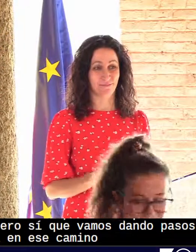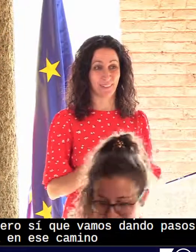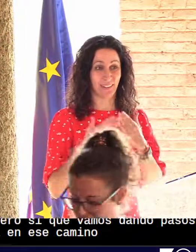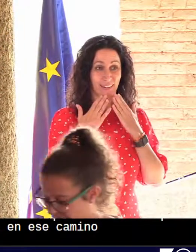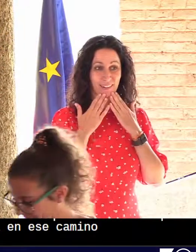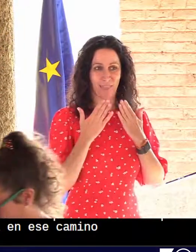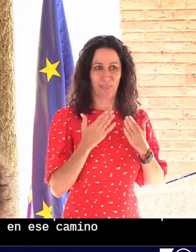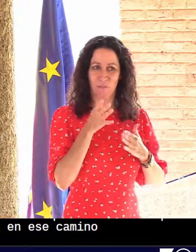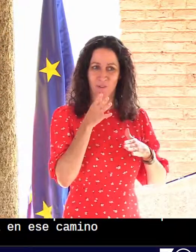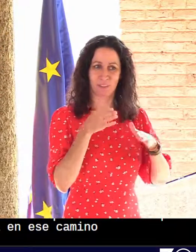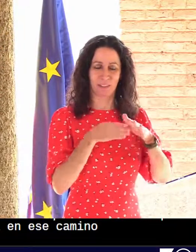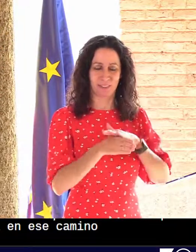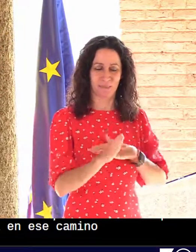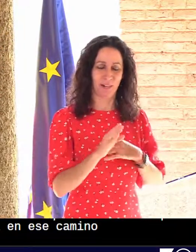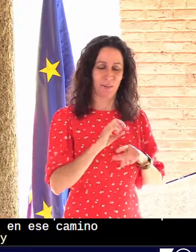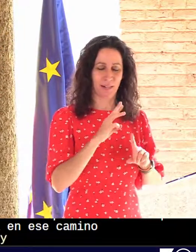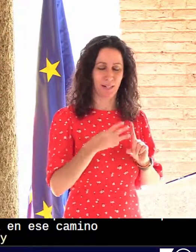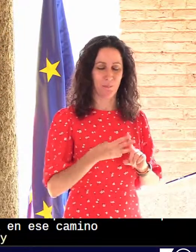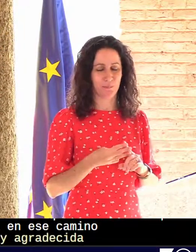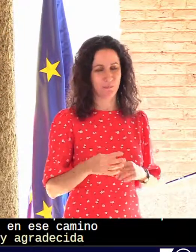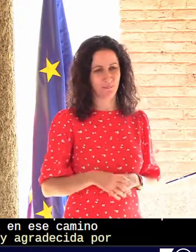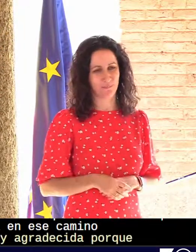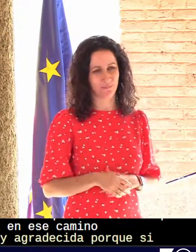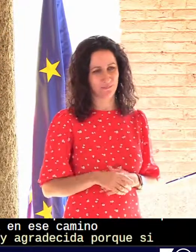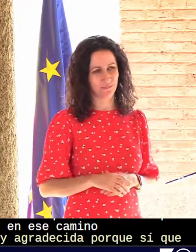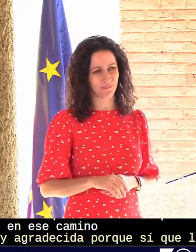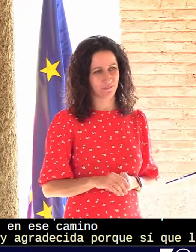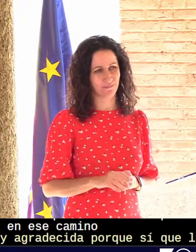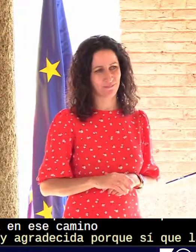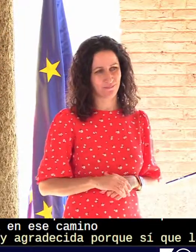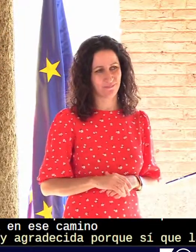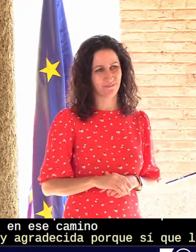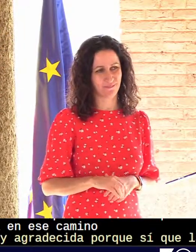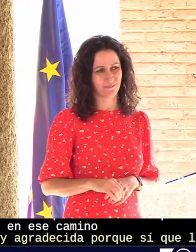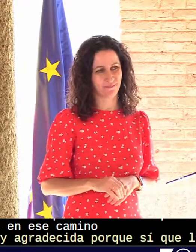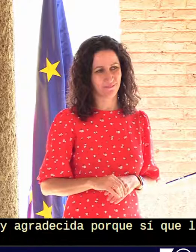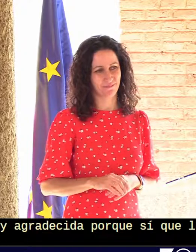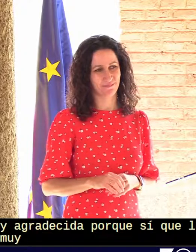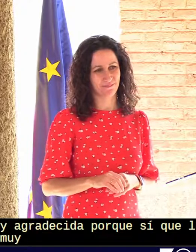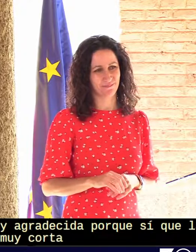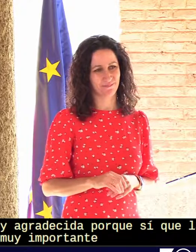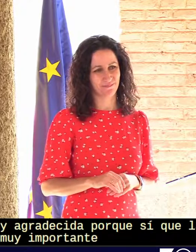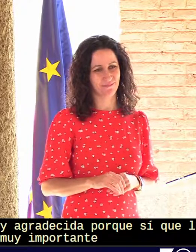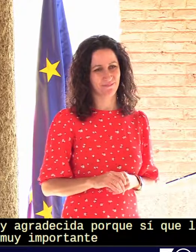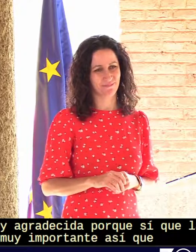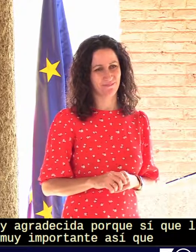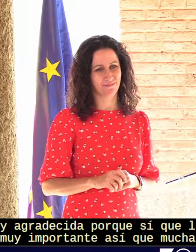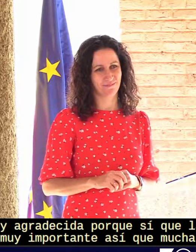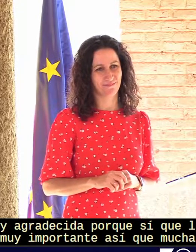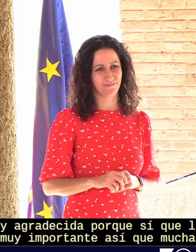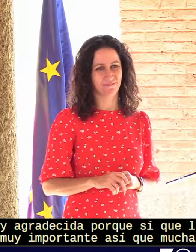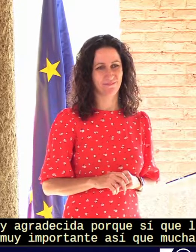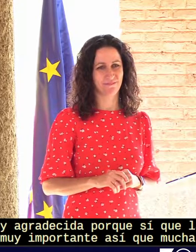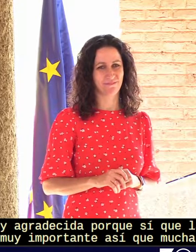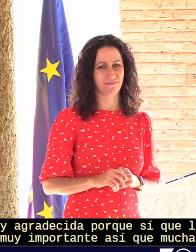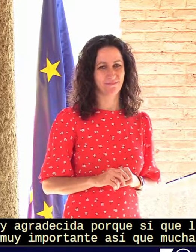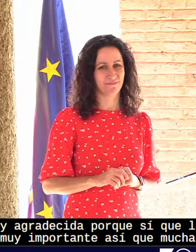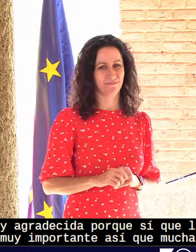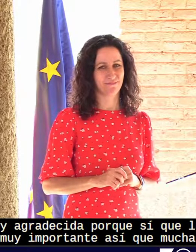Sí la verdad es que sí yo yo estoy muy agradecida porque sí que la página web que sean accesibles es muy importante Así que muchas